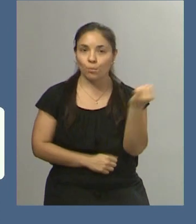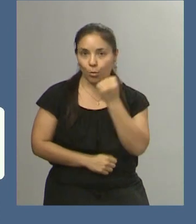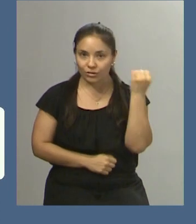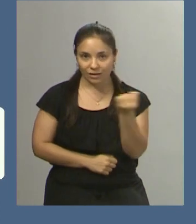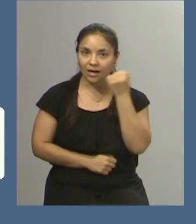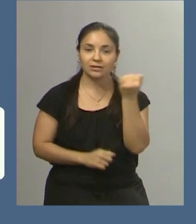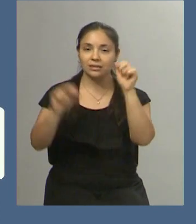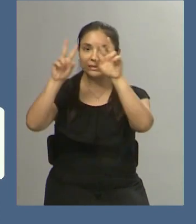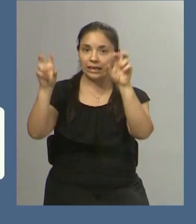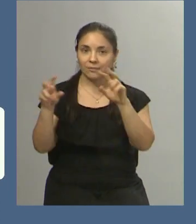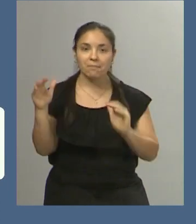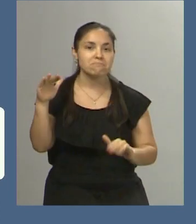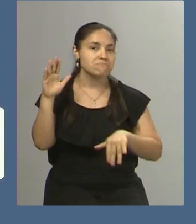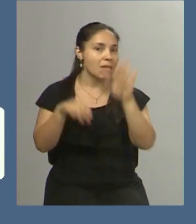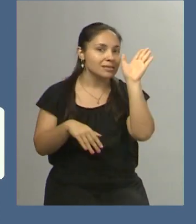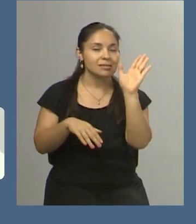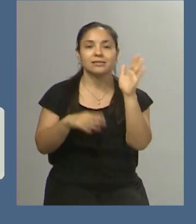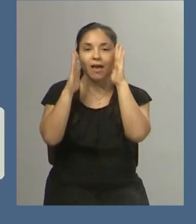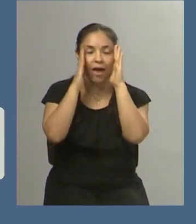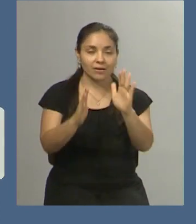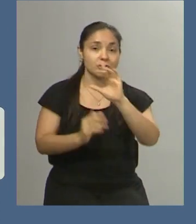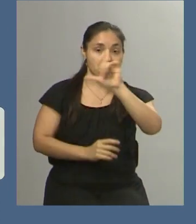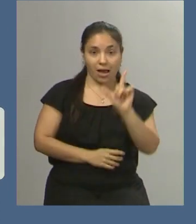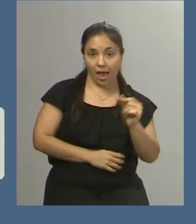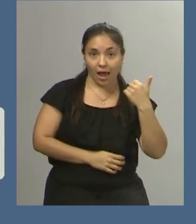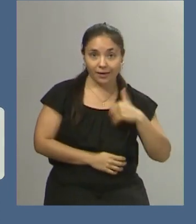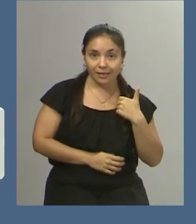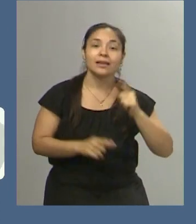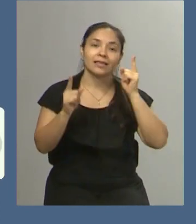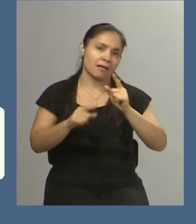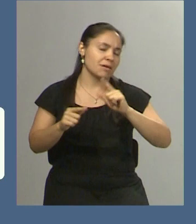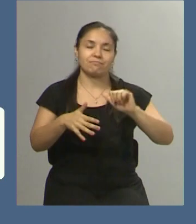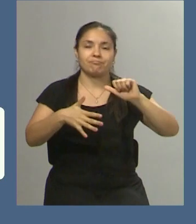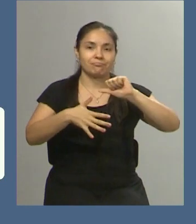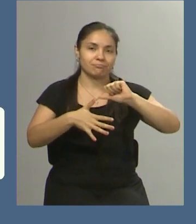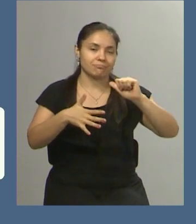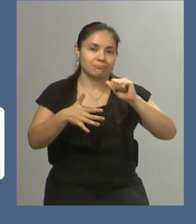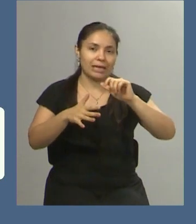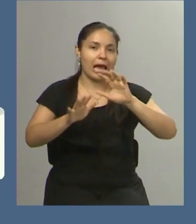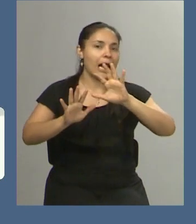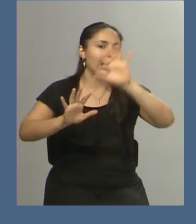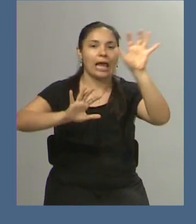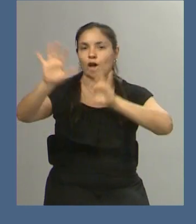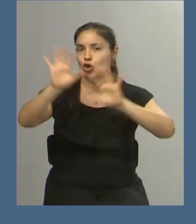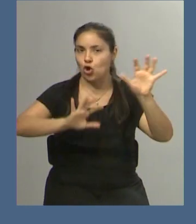de los títulos, tanto en la Argentina como en toda la región, ¿no? Así es.